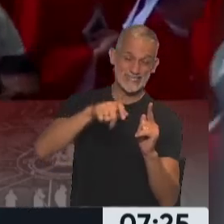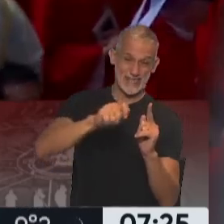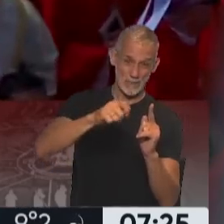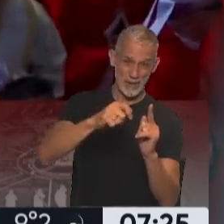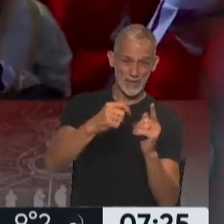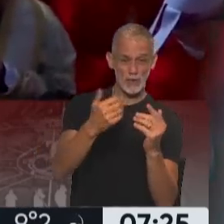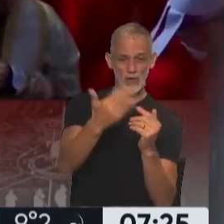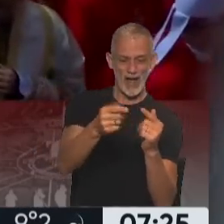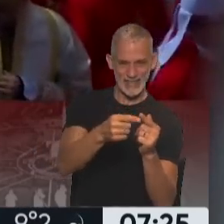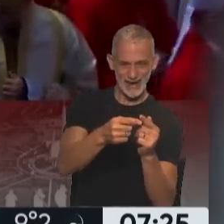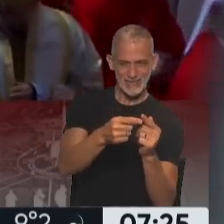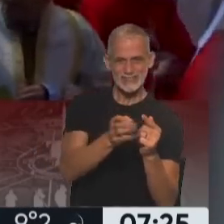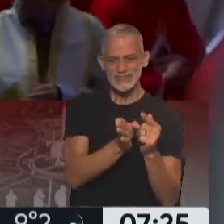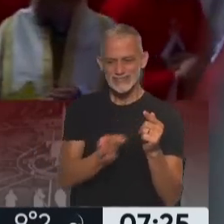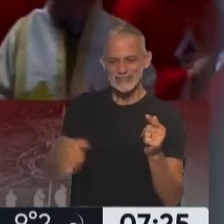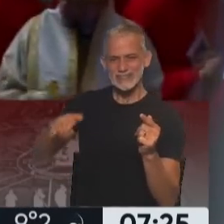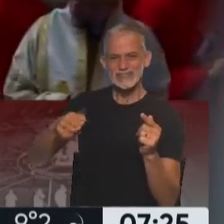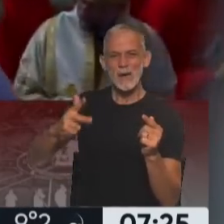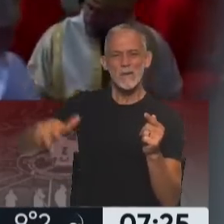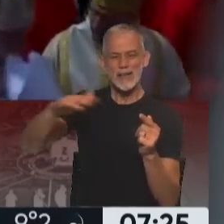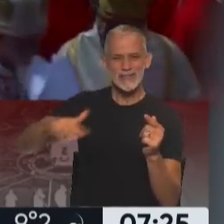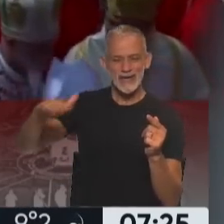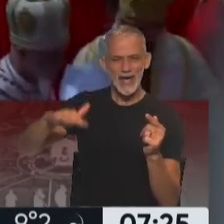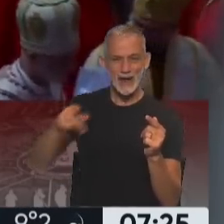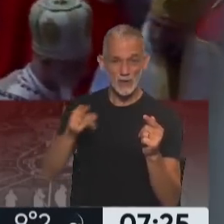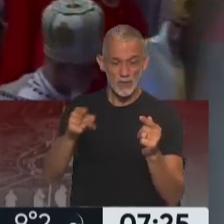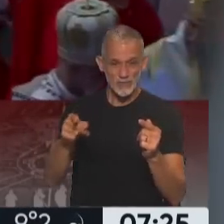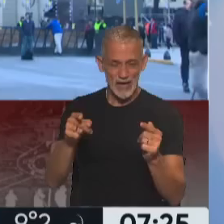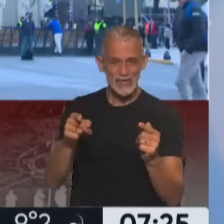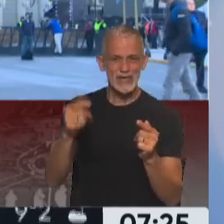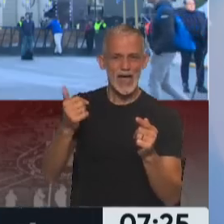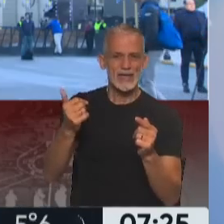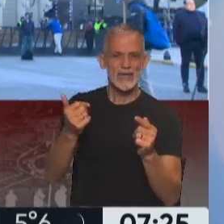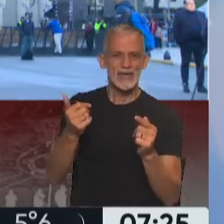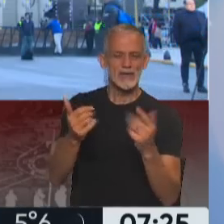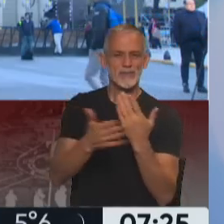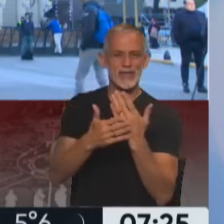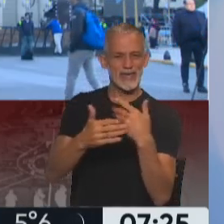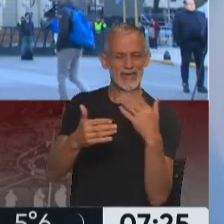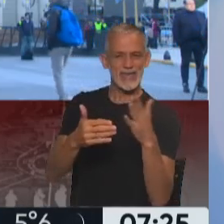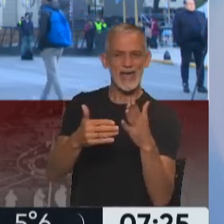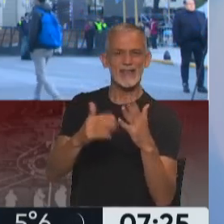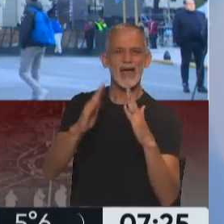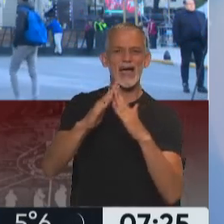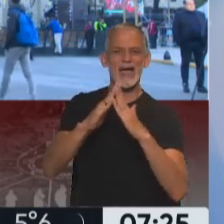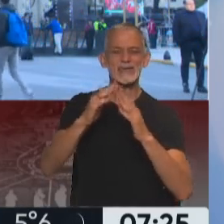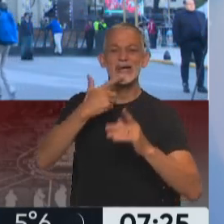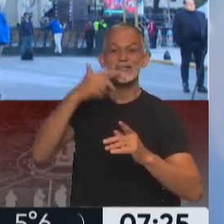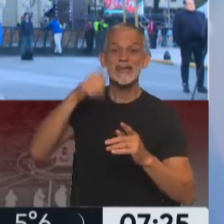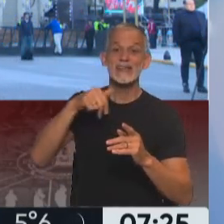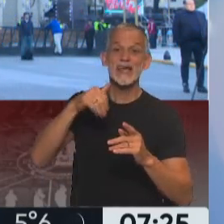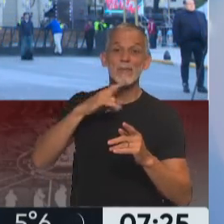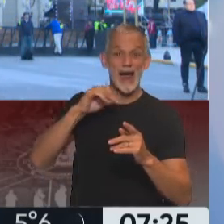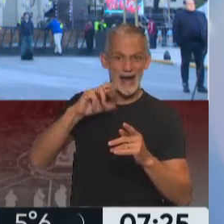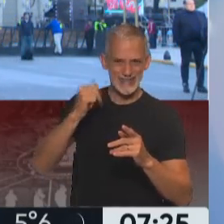de la Basílica, de todo el sector del Vaticano, donde incluye, ahí está, sobre el sector izquierdo, la Casa Santa Marta. Así que en